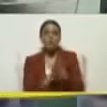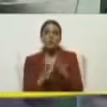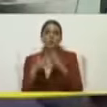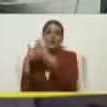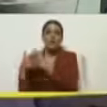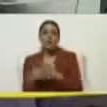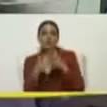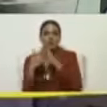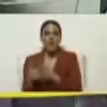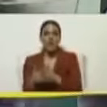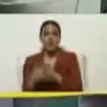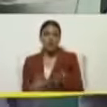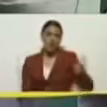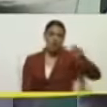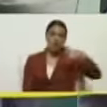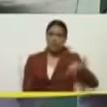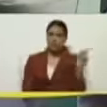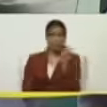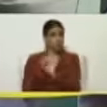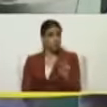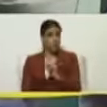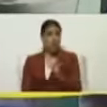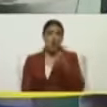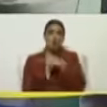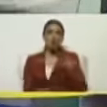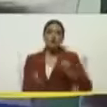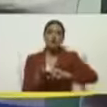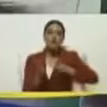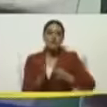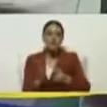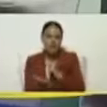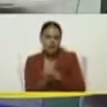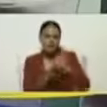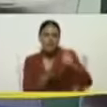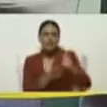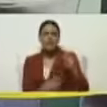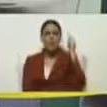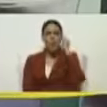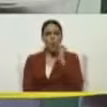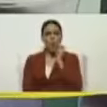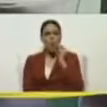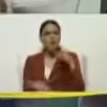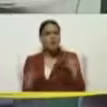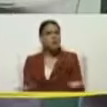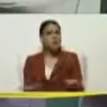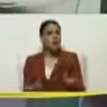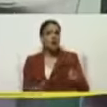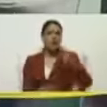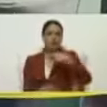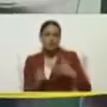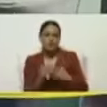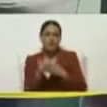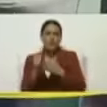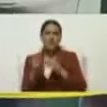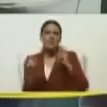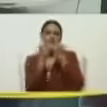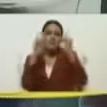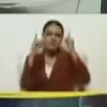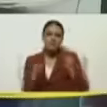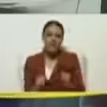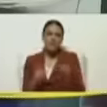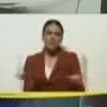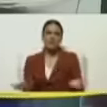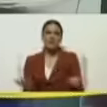Venezuela, que es el santuario de Bolívar, de Urdaneta, de Sucre, del Negro Primero,